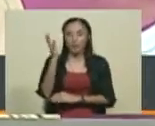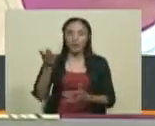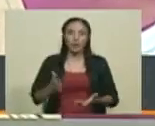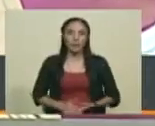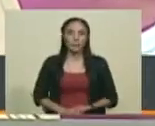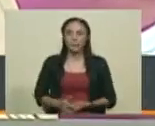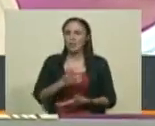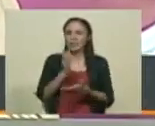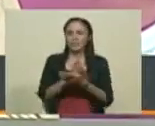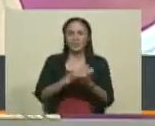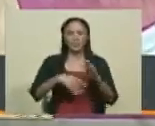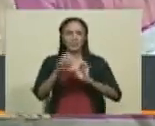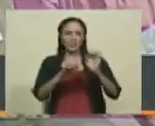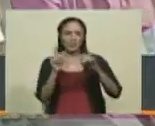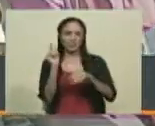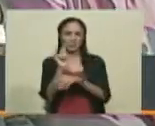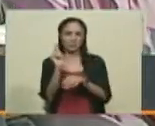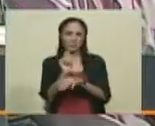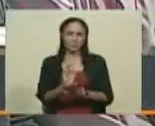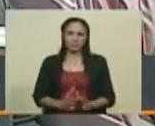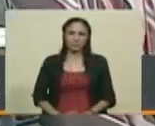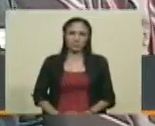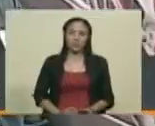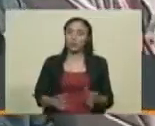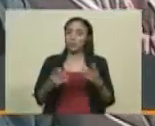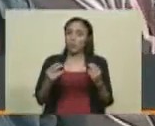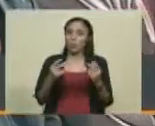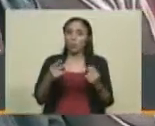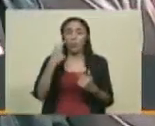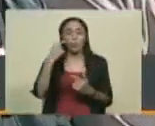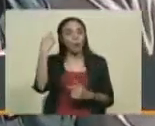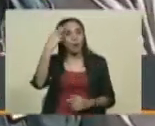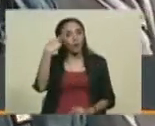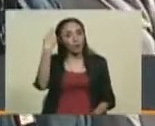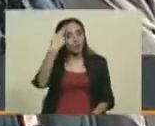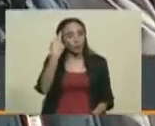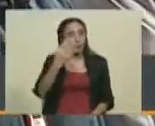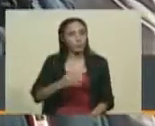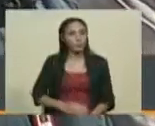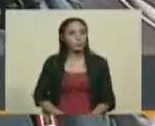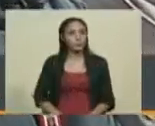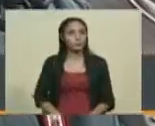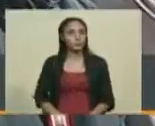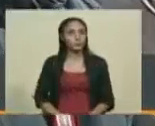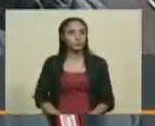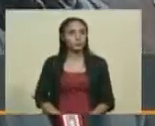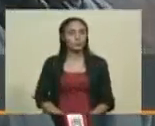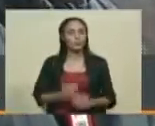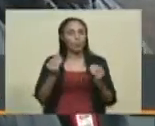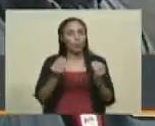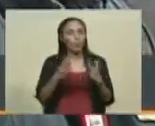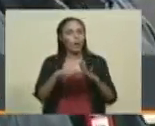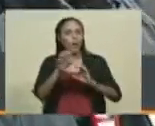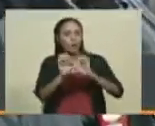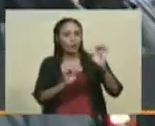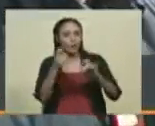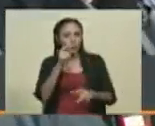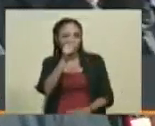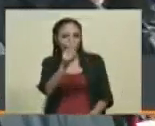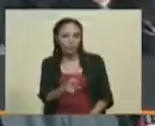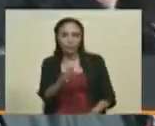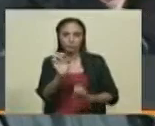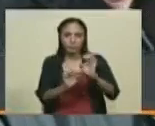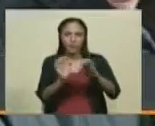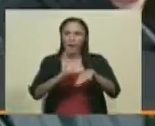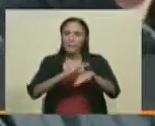la crítica. Y hay que buscar la razón de ser. Sí, hay que buscar la razón de ser. De por